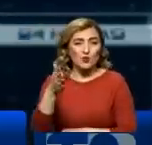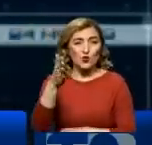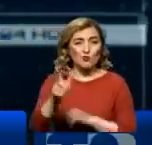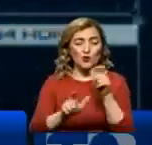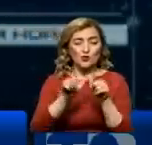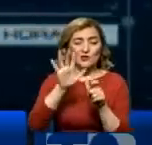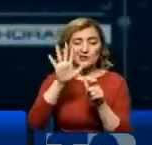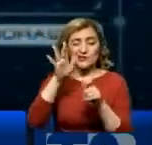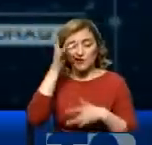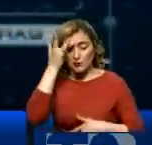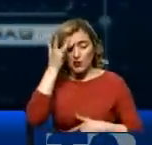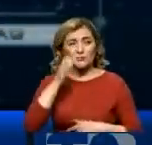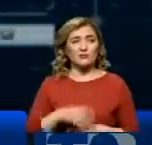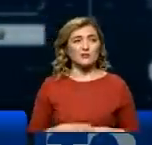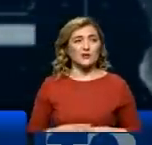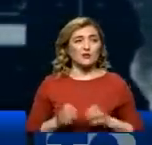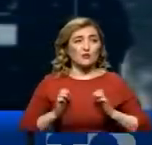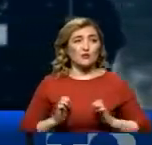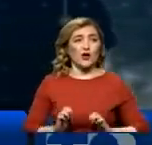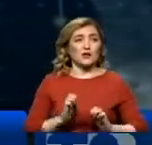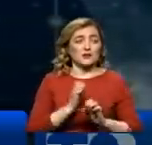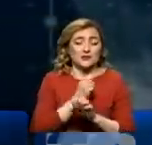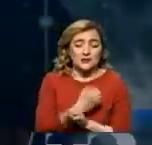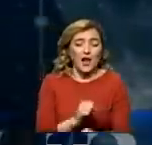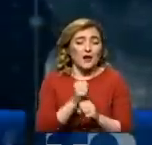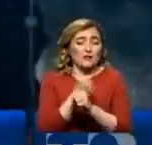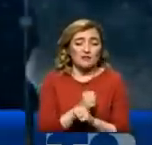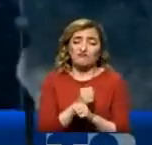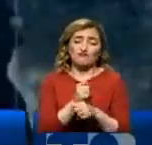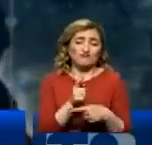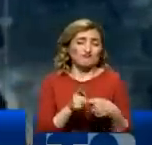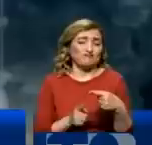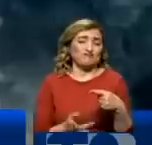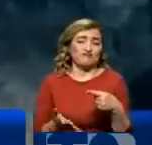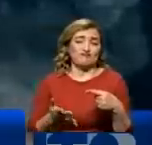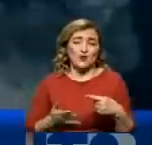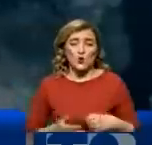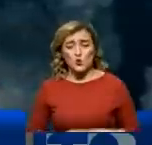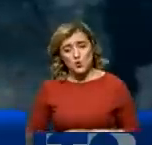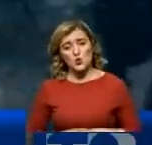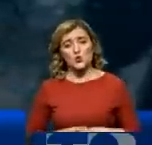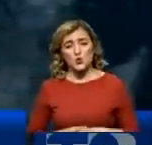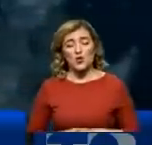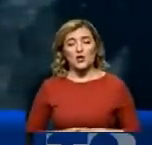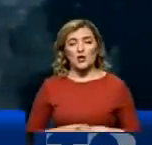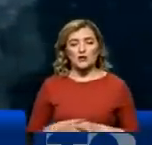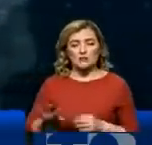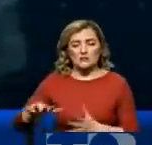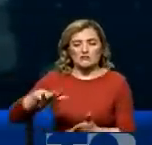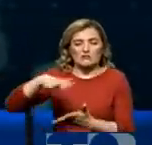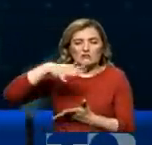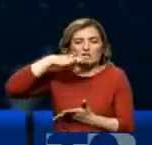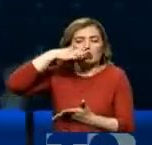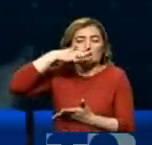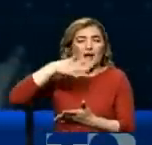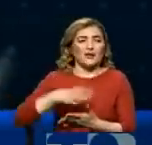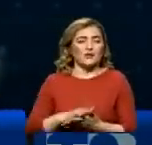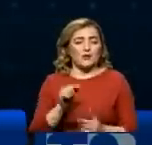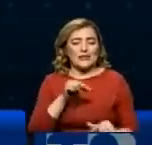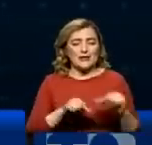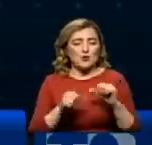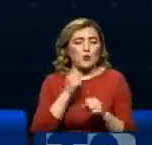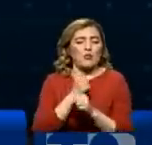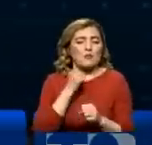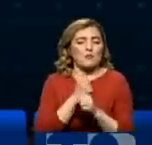Los esfuerzos por salvarles la vida no fueron suficientes. Las víctimas inhalaron gas tóxico cuando se produjo un accidente